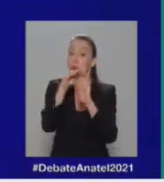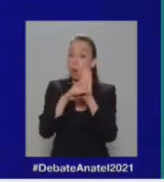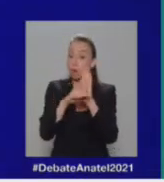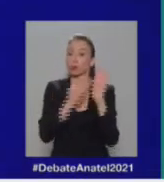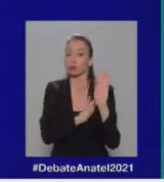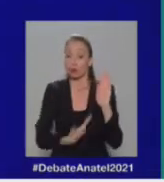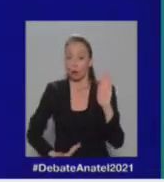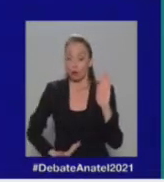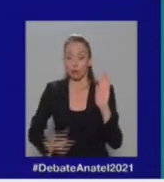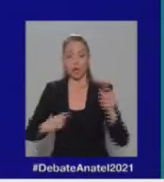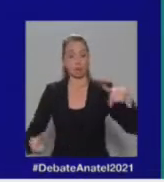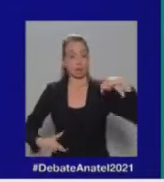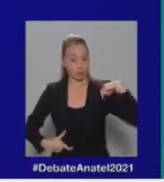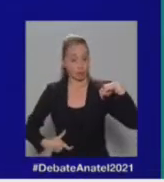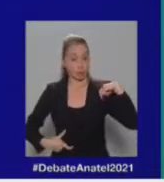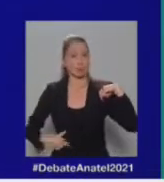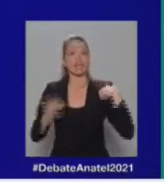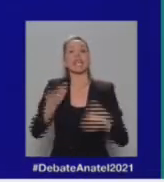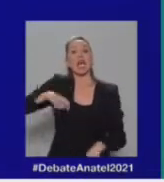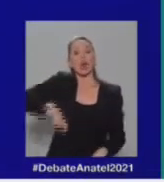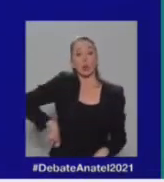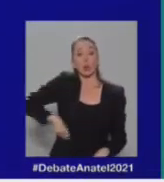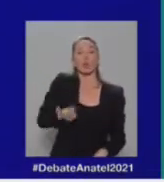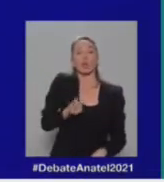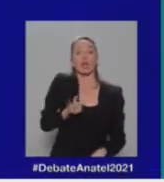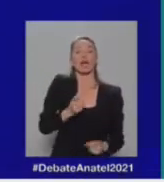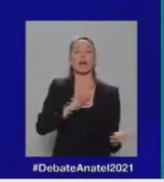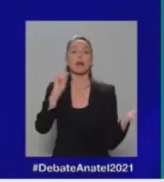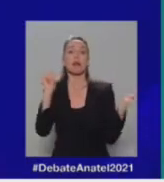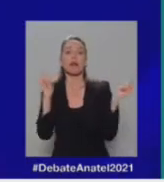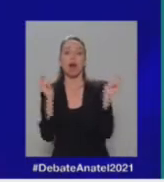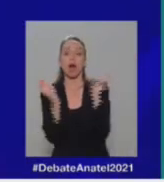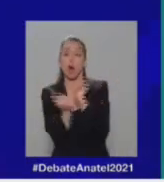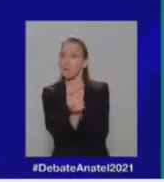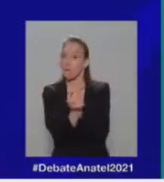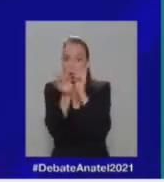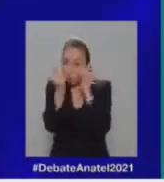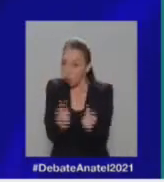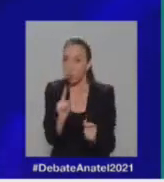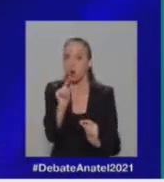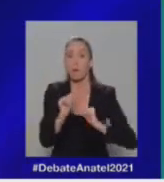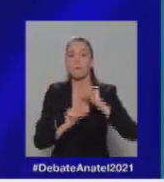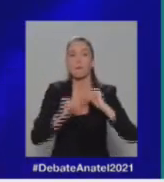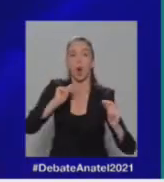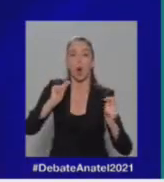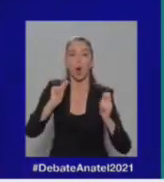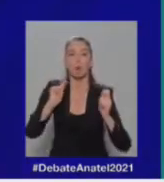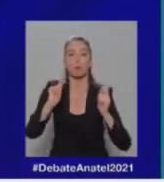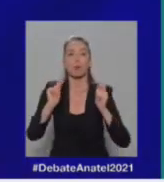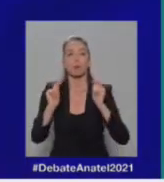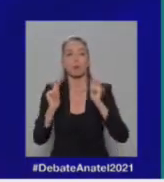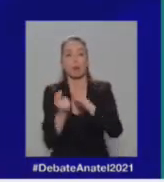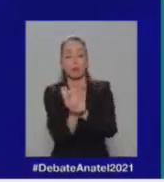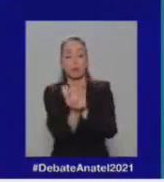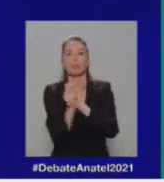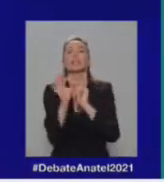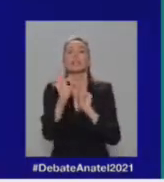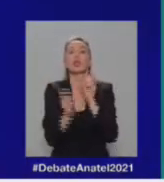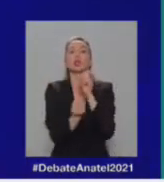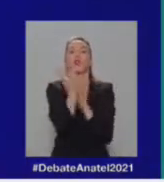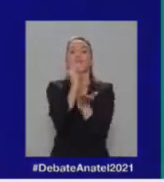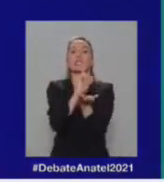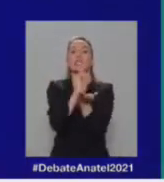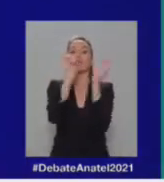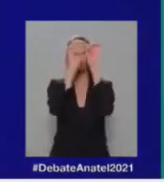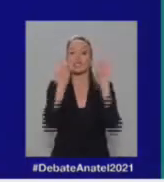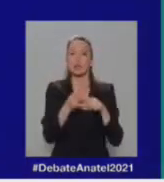dijo? Algunas ideas, fuerza, algunos párrafos marcados acerca de José Antonio Kast y sus declaraciones del fin de semana a